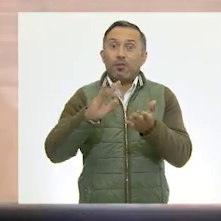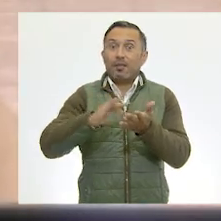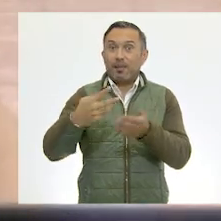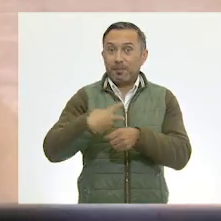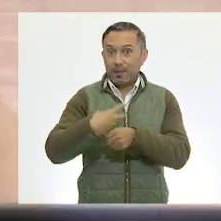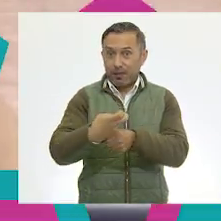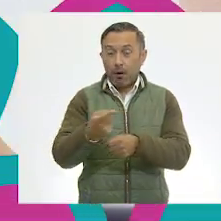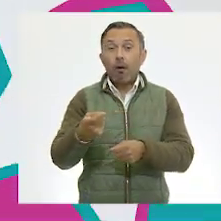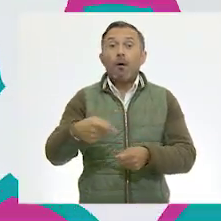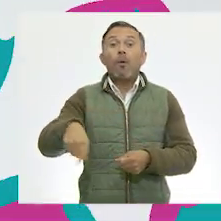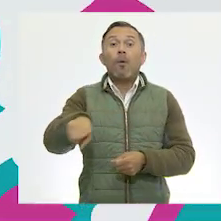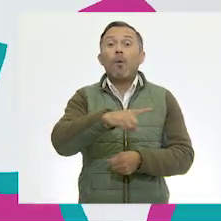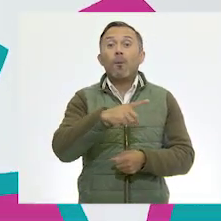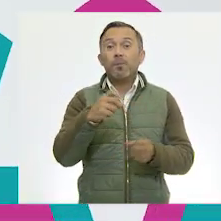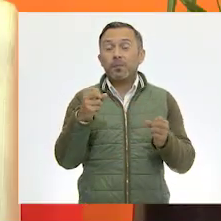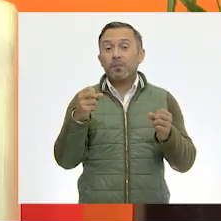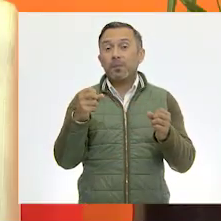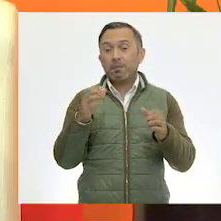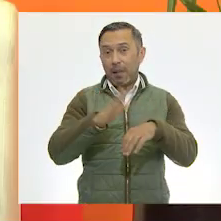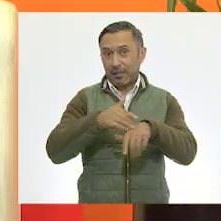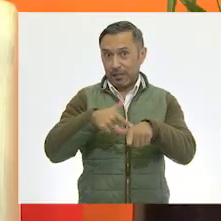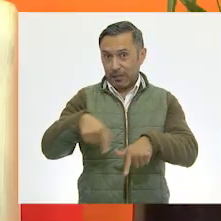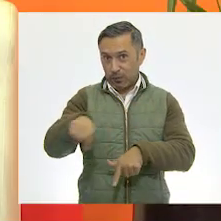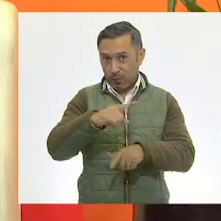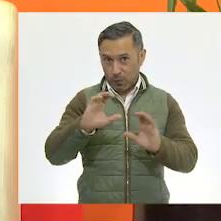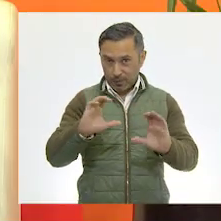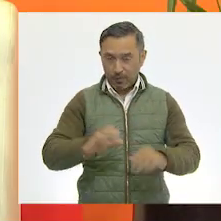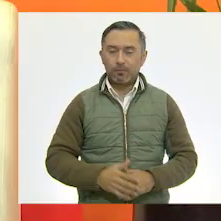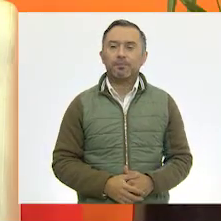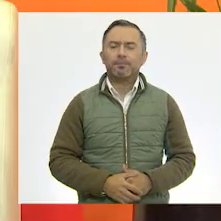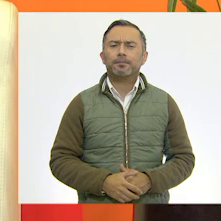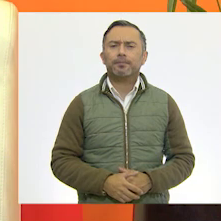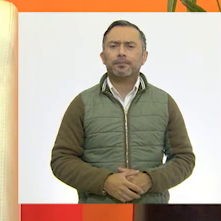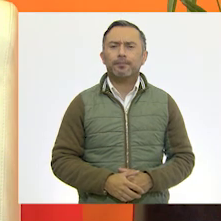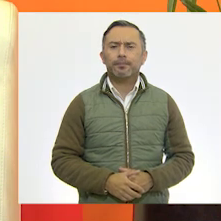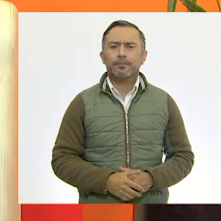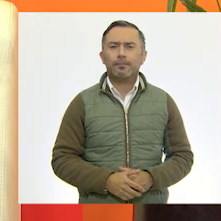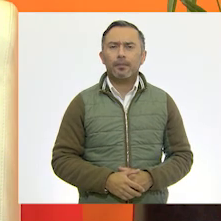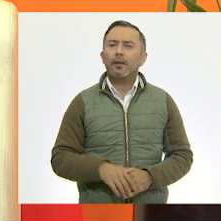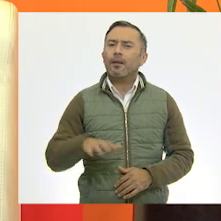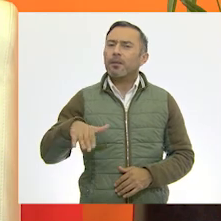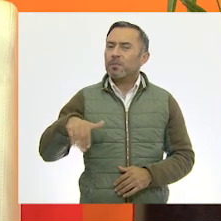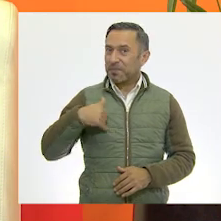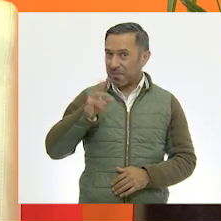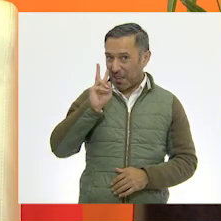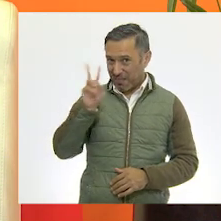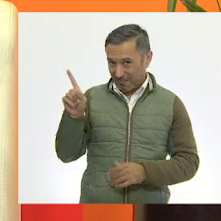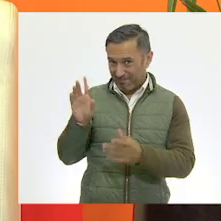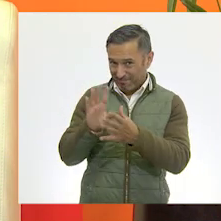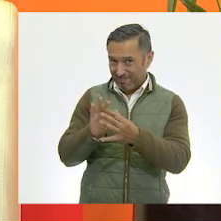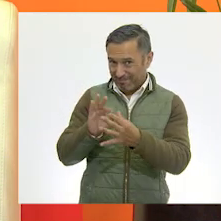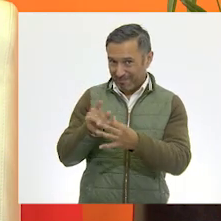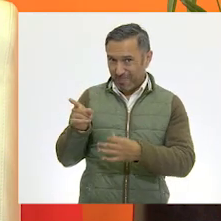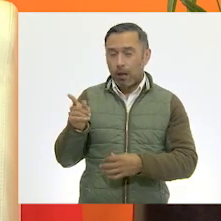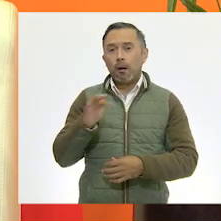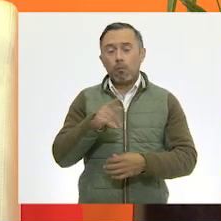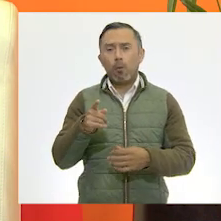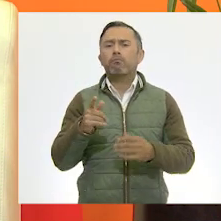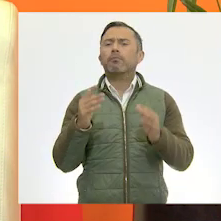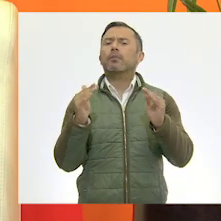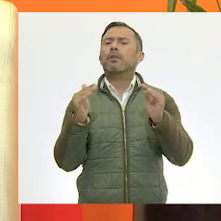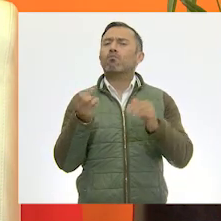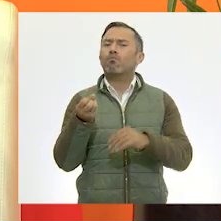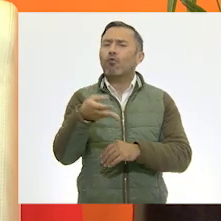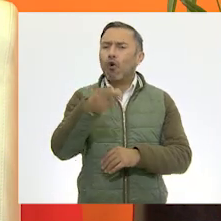Sigamos cuidándonos. Como pudimos ver, las recomendaciones pueden realizarse en casa y con la participación